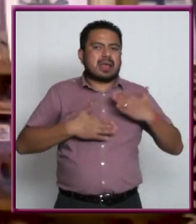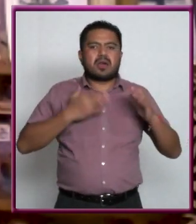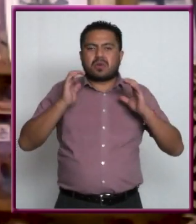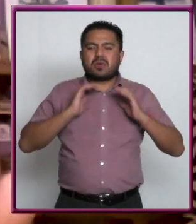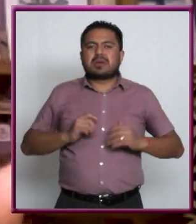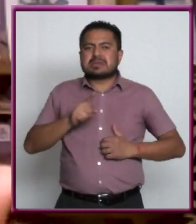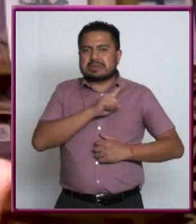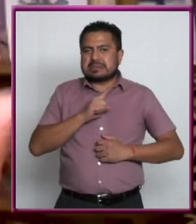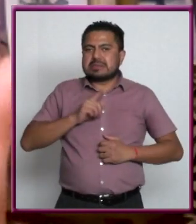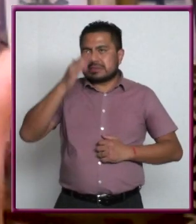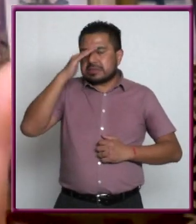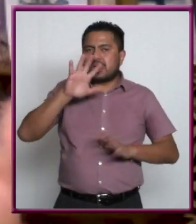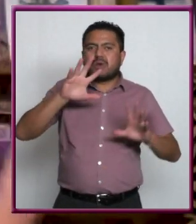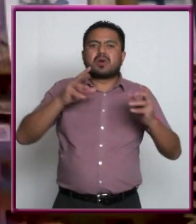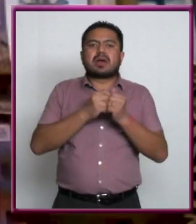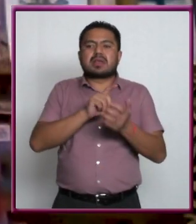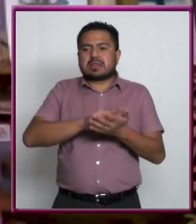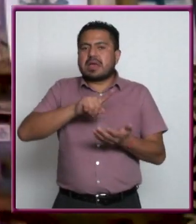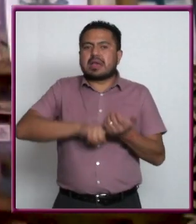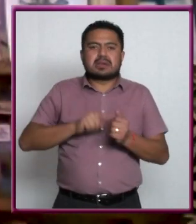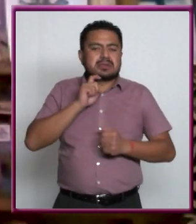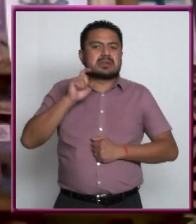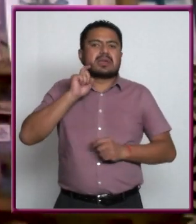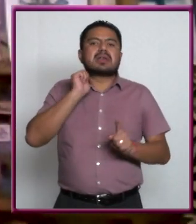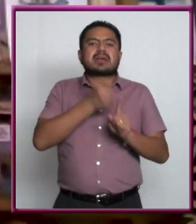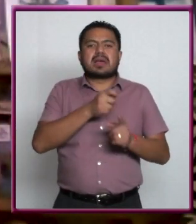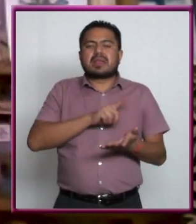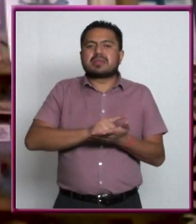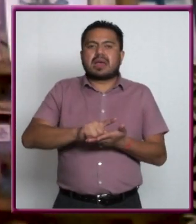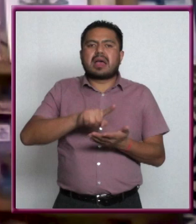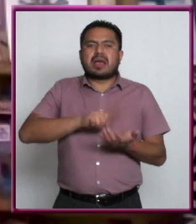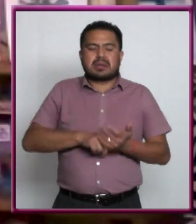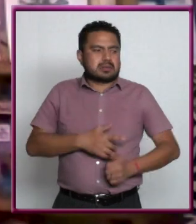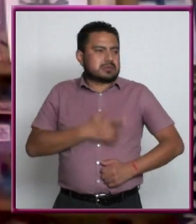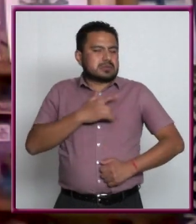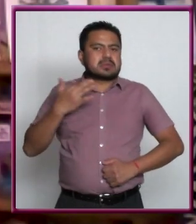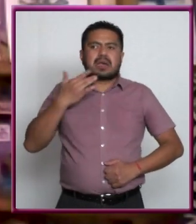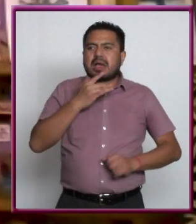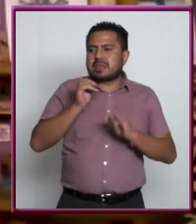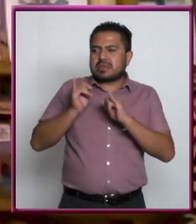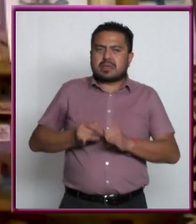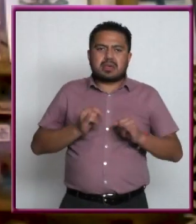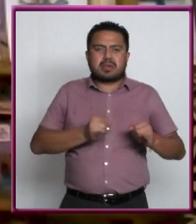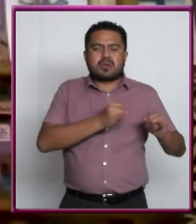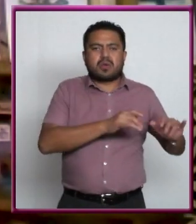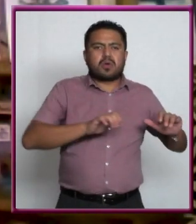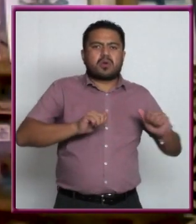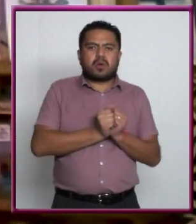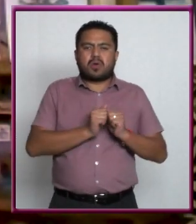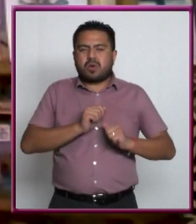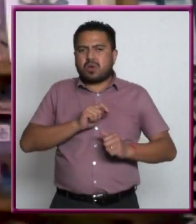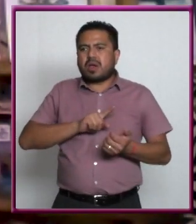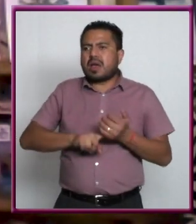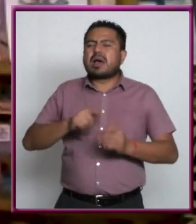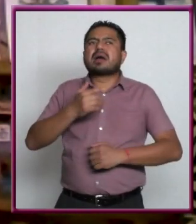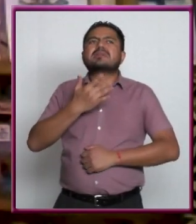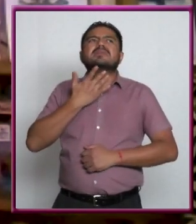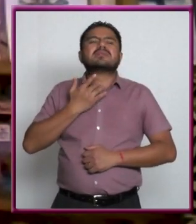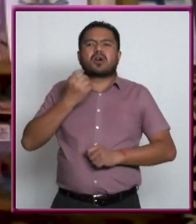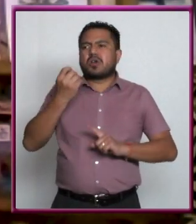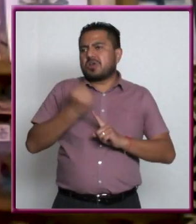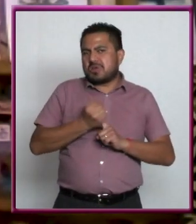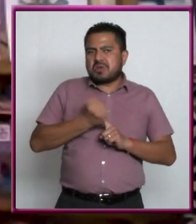O sea, también hay que saber que entre nuestros derechos sexuales está el derecho a la estimulación individual, al autoerotismo o